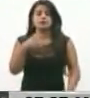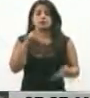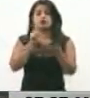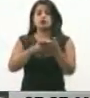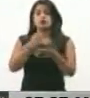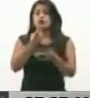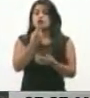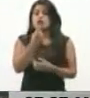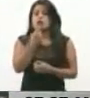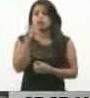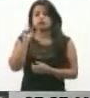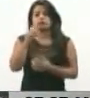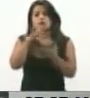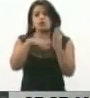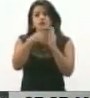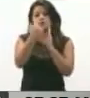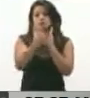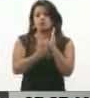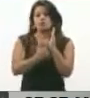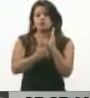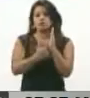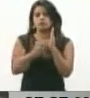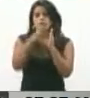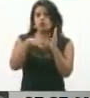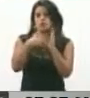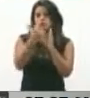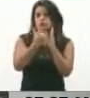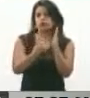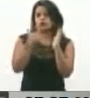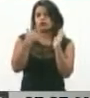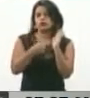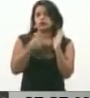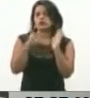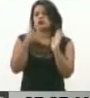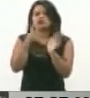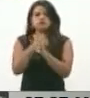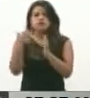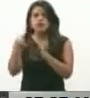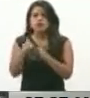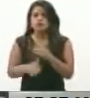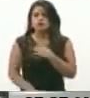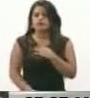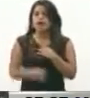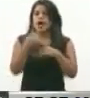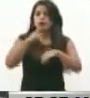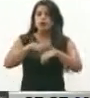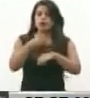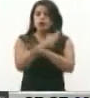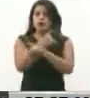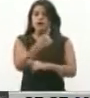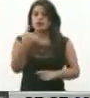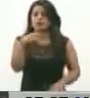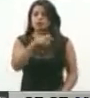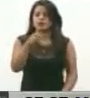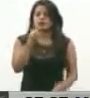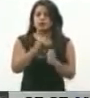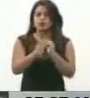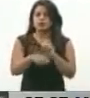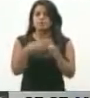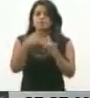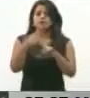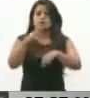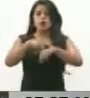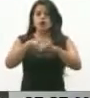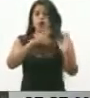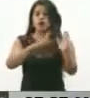va a aparecer la programación y va entonces allí a decir qué es lo que está programado. ¿A qué hora juega cada atleta venezolano? Exacto, los atletas. ¿Pero? Y con el horario. Sí, Richard